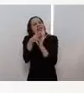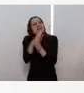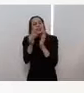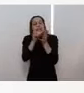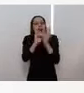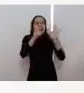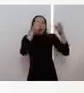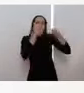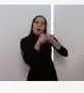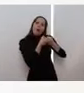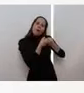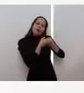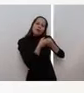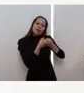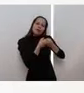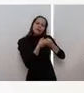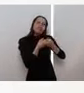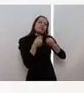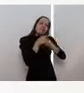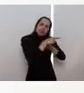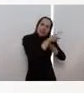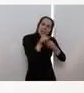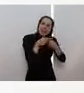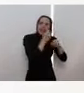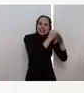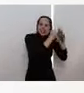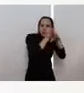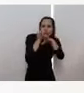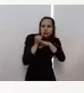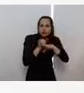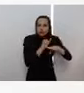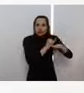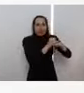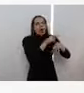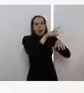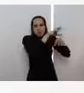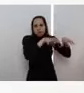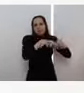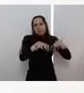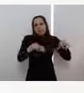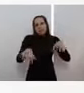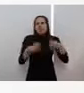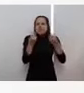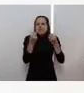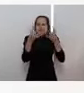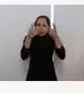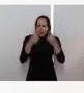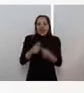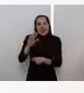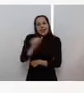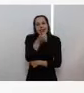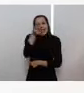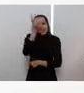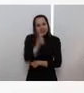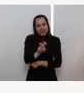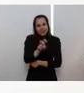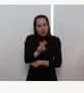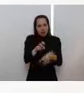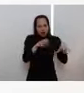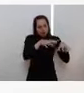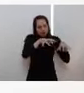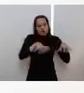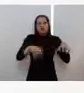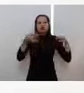estableciendo con las las instituciones educativas en este momento son 17 con centros que están